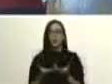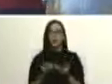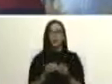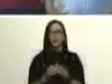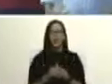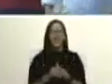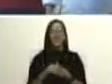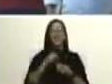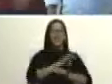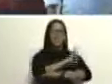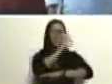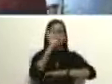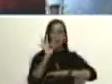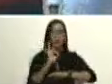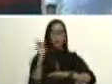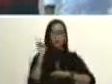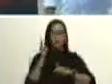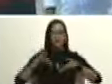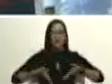de Venezuela